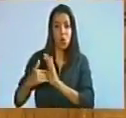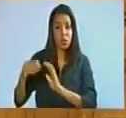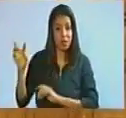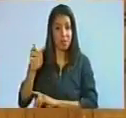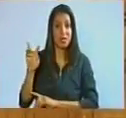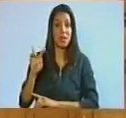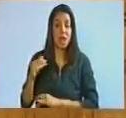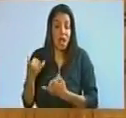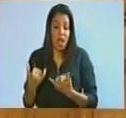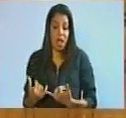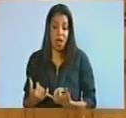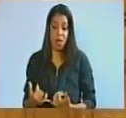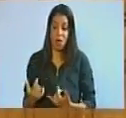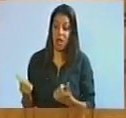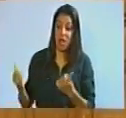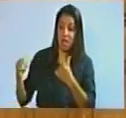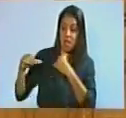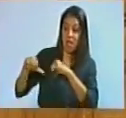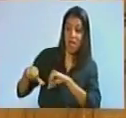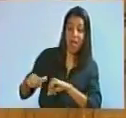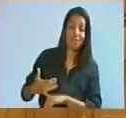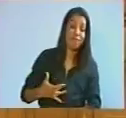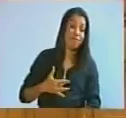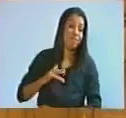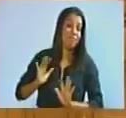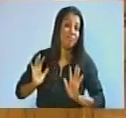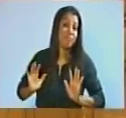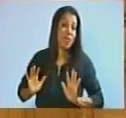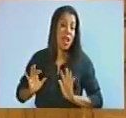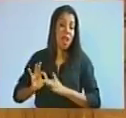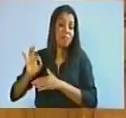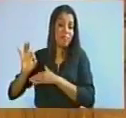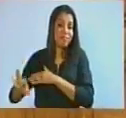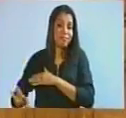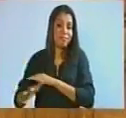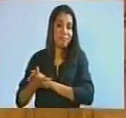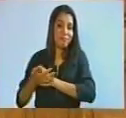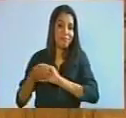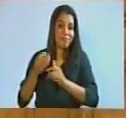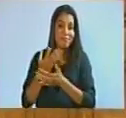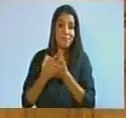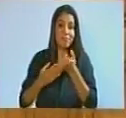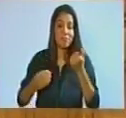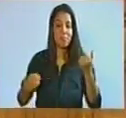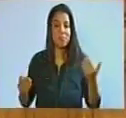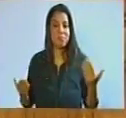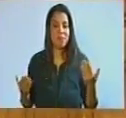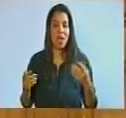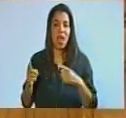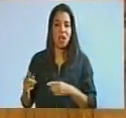en desgracia, no somos nosotros. O Globo, una cadena